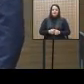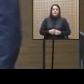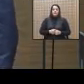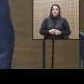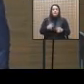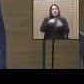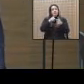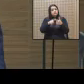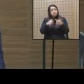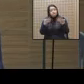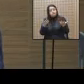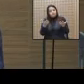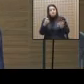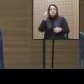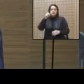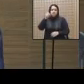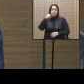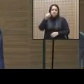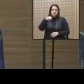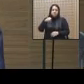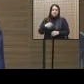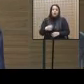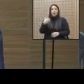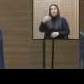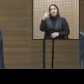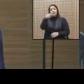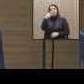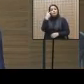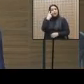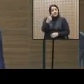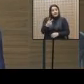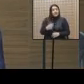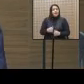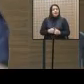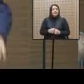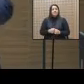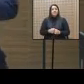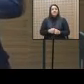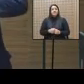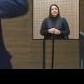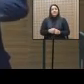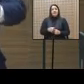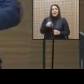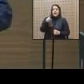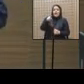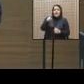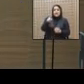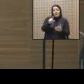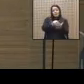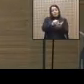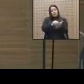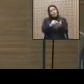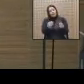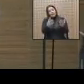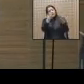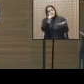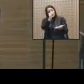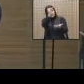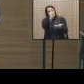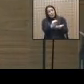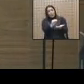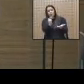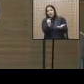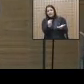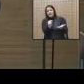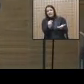Y entonces, sí, cuando usted ve aquella publicación del recorte,